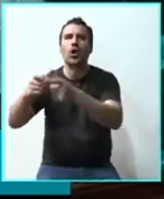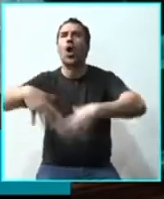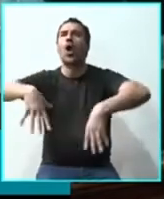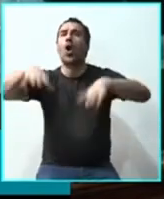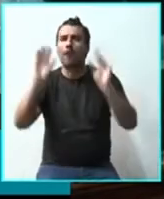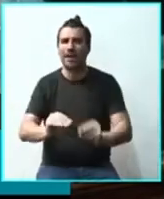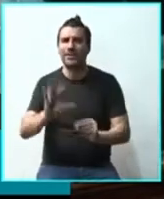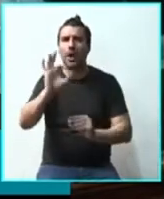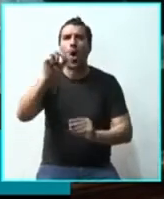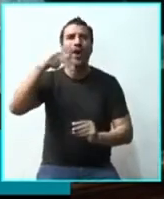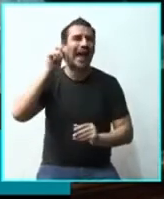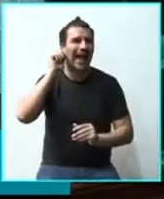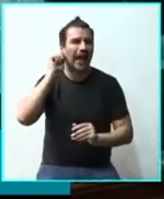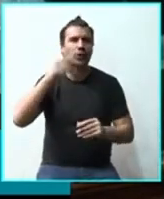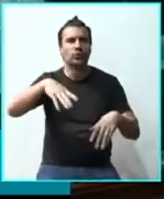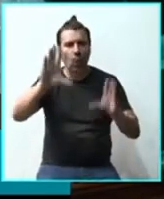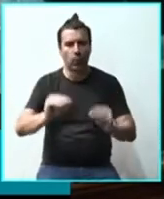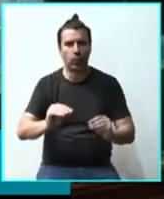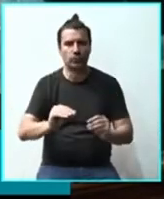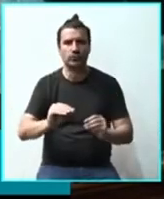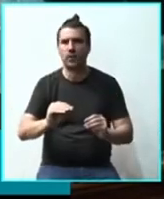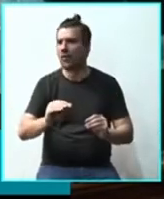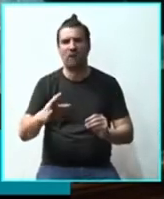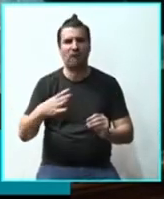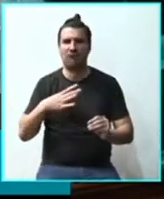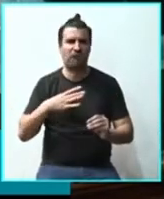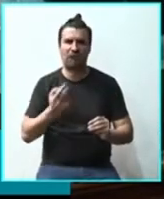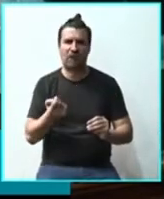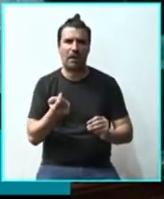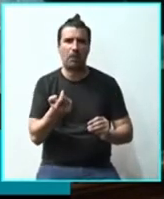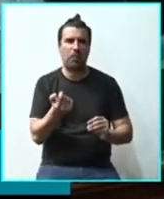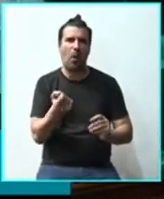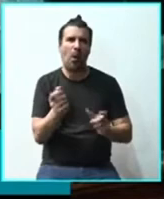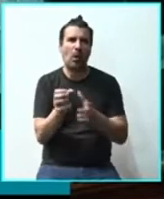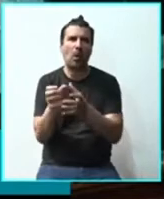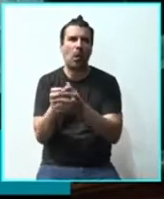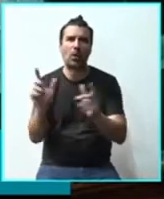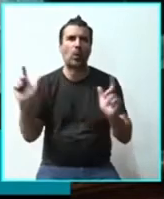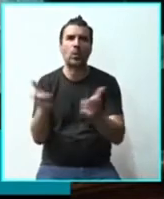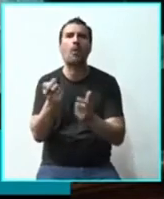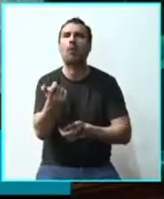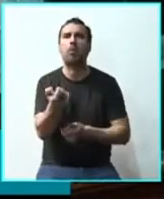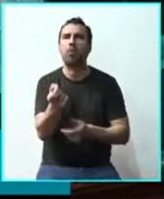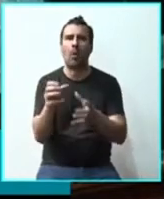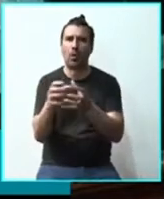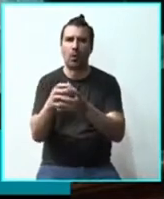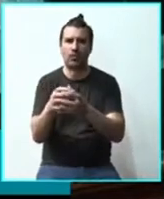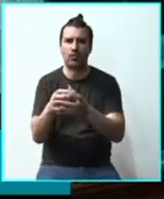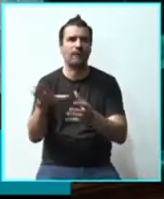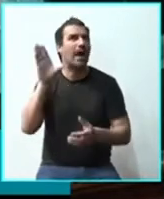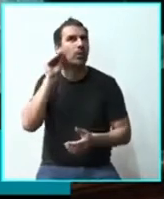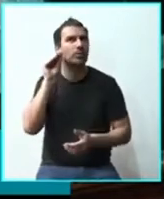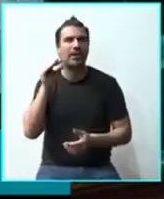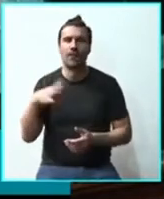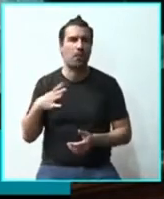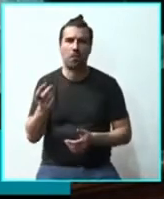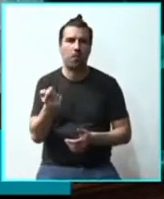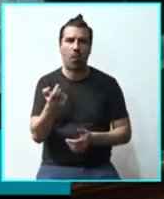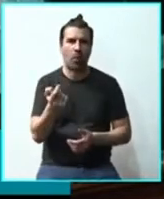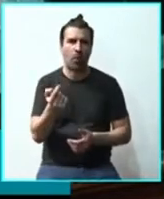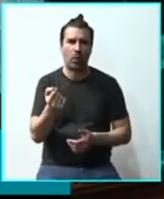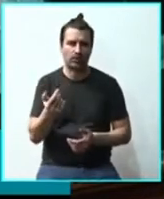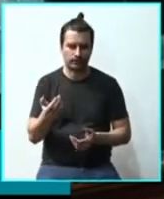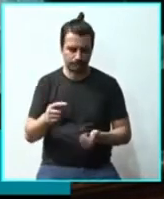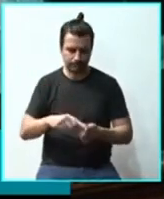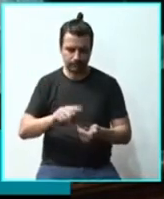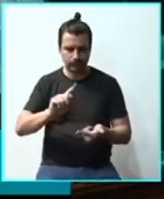que faltaban escuchar. El segundo punto que planteábamos desde nuestro bloque es que nos parecía que faltaba algo. Si bien